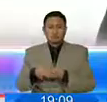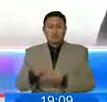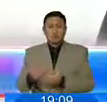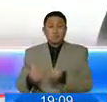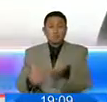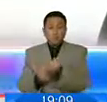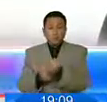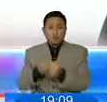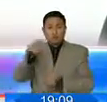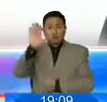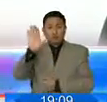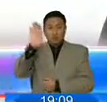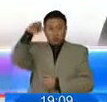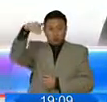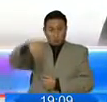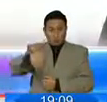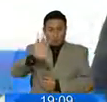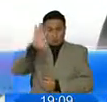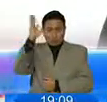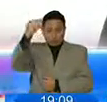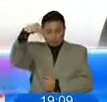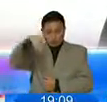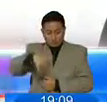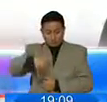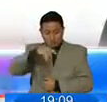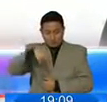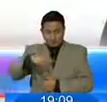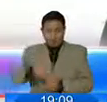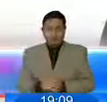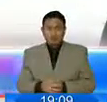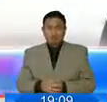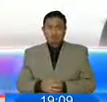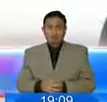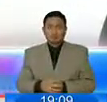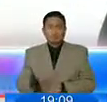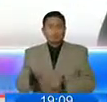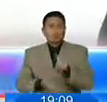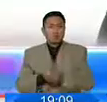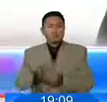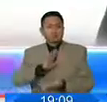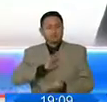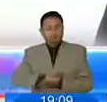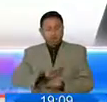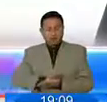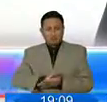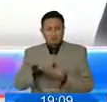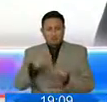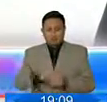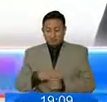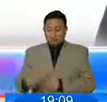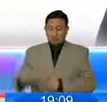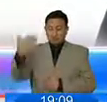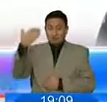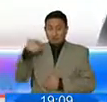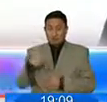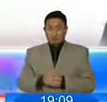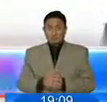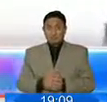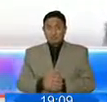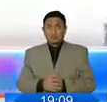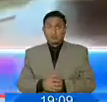con la tranquilidad, además, de dejar una UNASUR que recibí en pantalón corto y la entrego